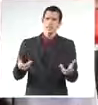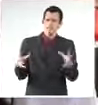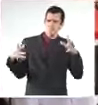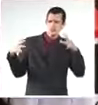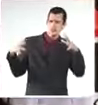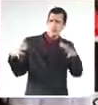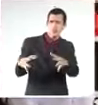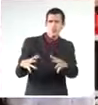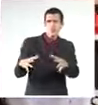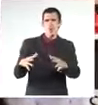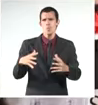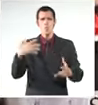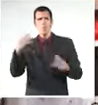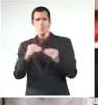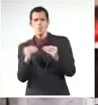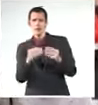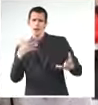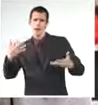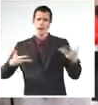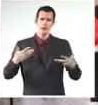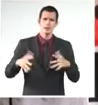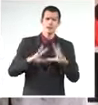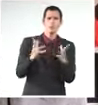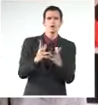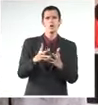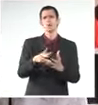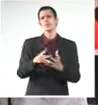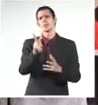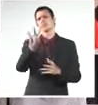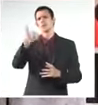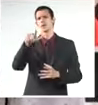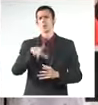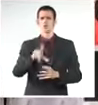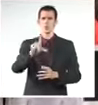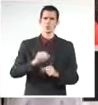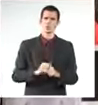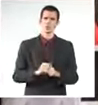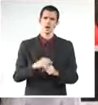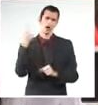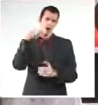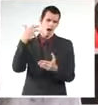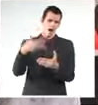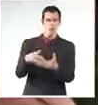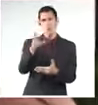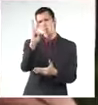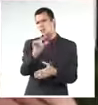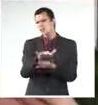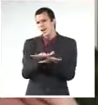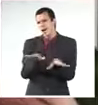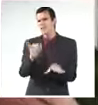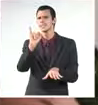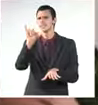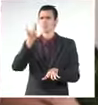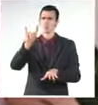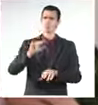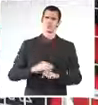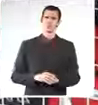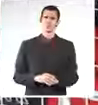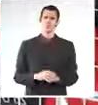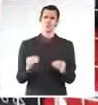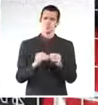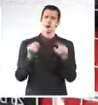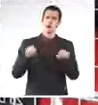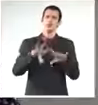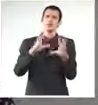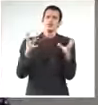que este año celebra su aniversario 69, conmemoración que a través de consignas alegóricas a la fecha en República Dominicana no pasó